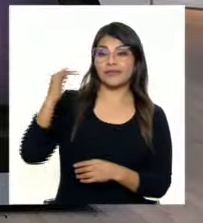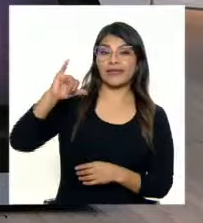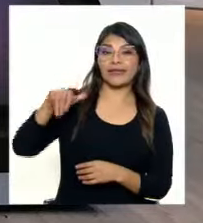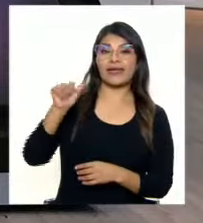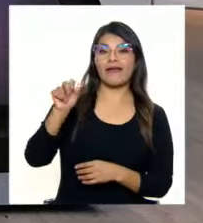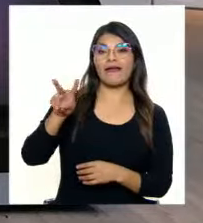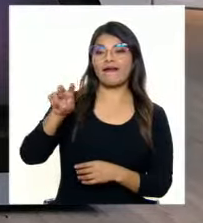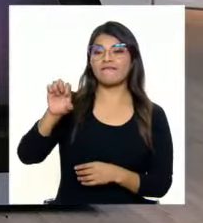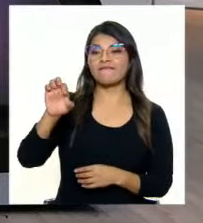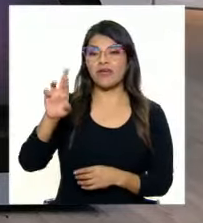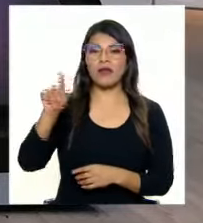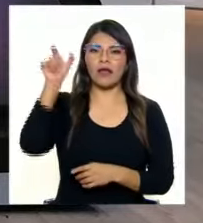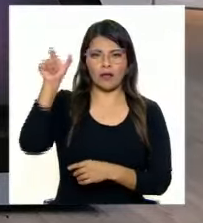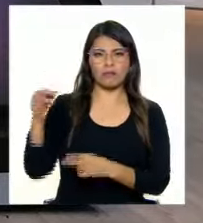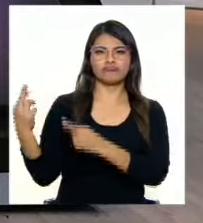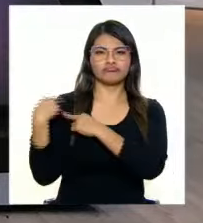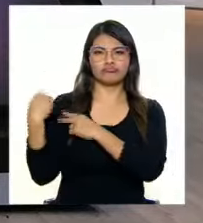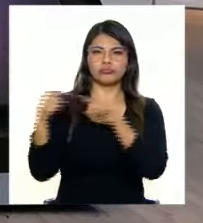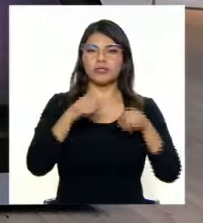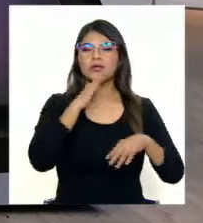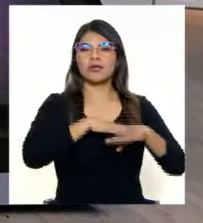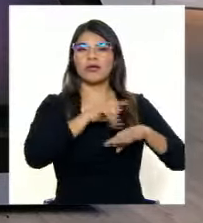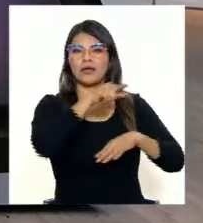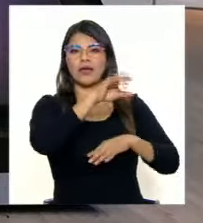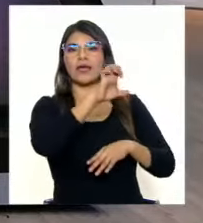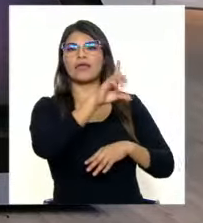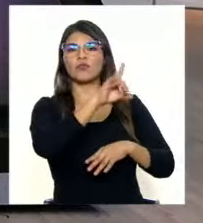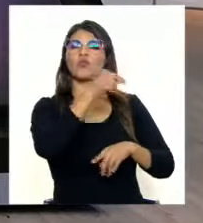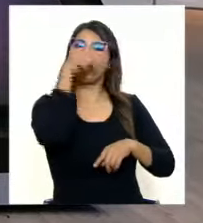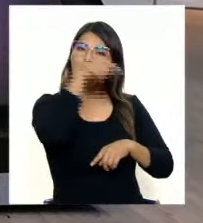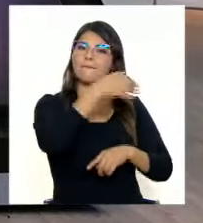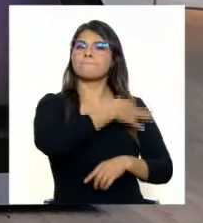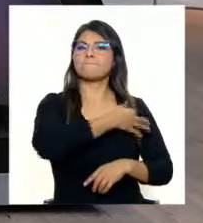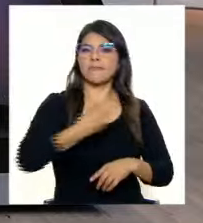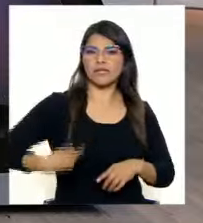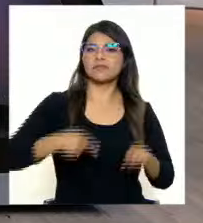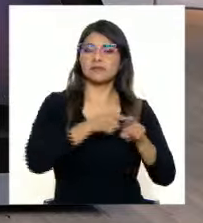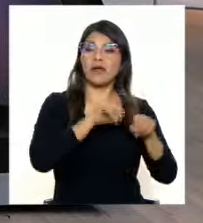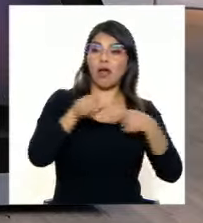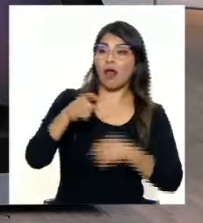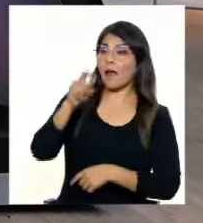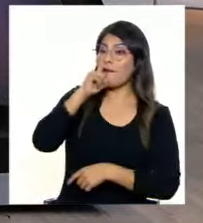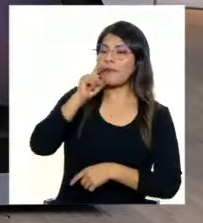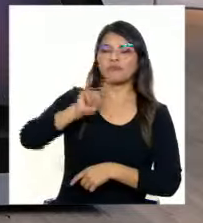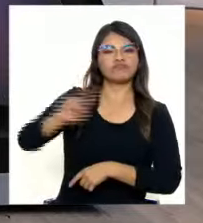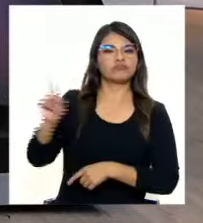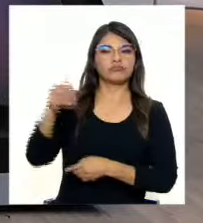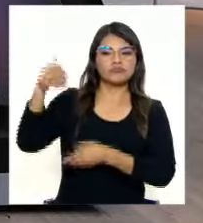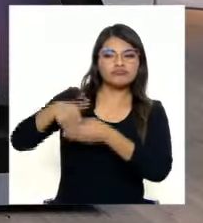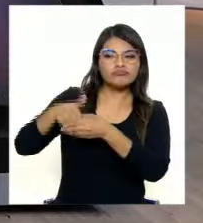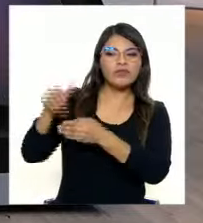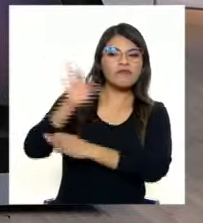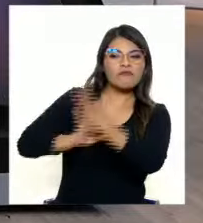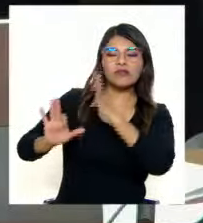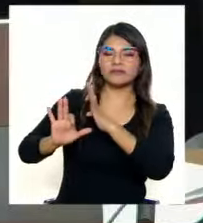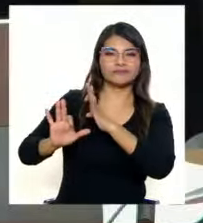chea recalcó que Edmundo González es el presidente electo y que hubo fraude electoral en